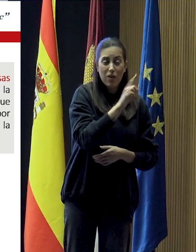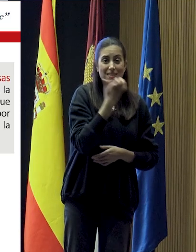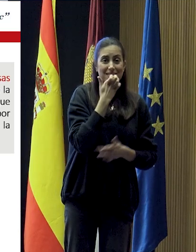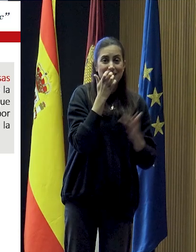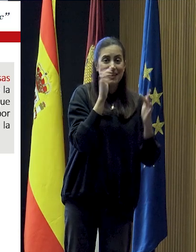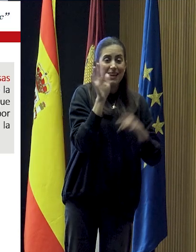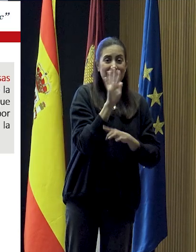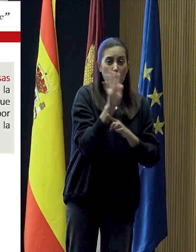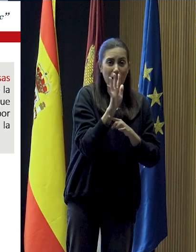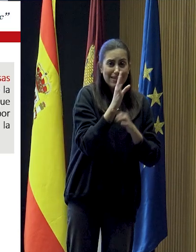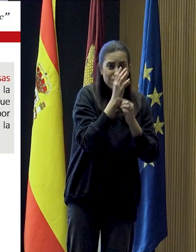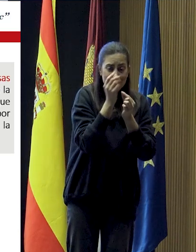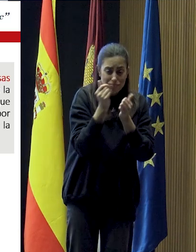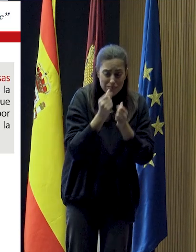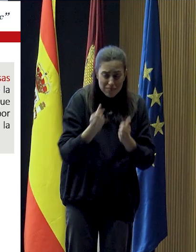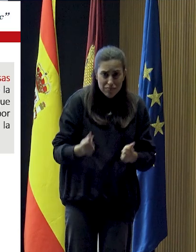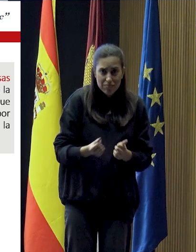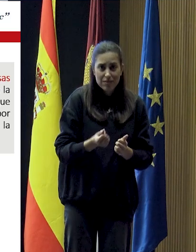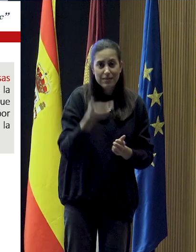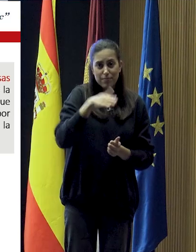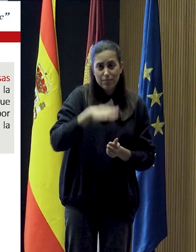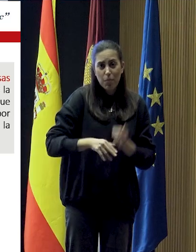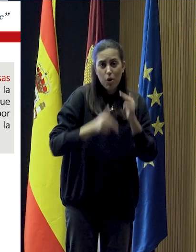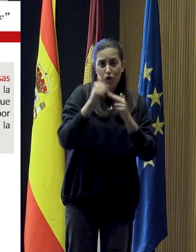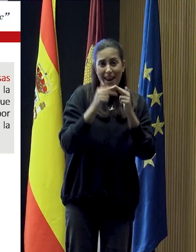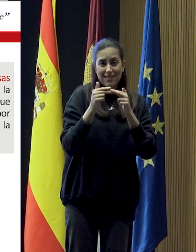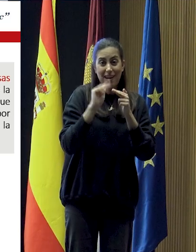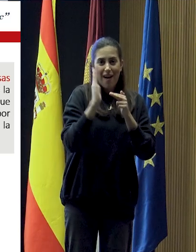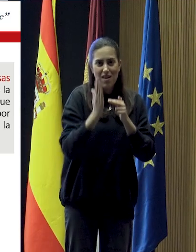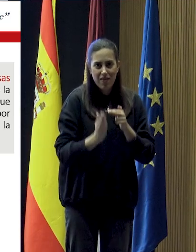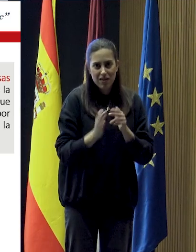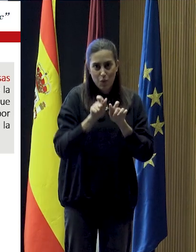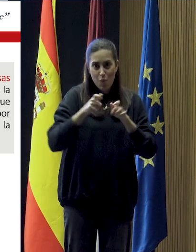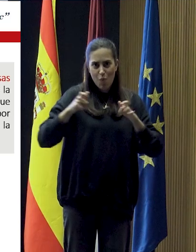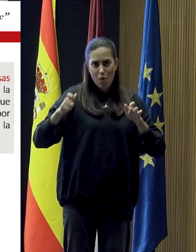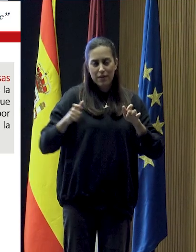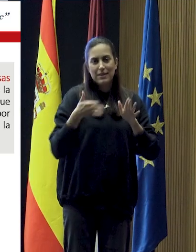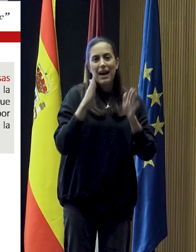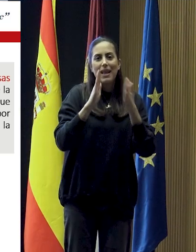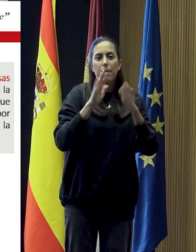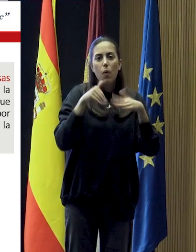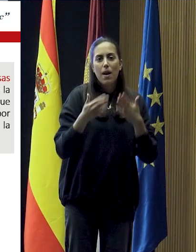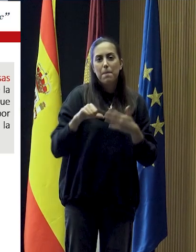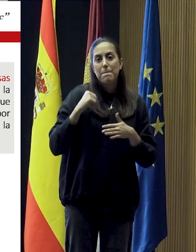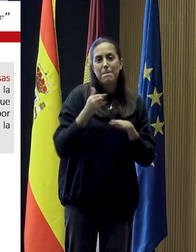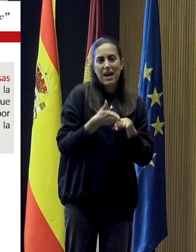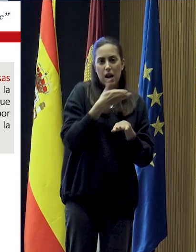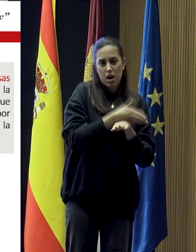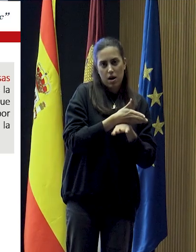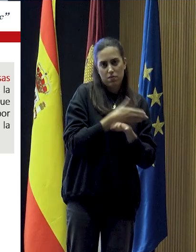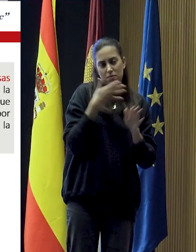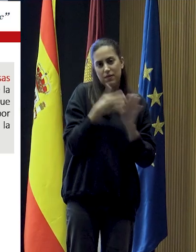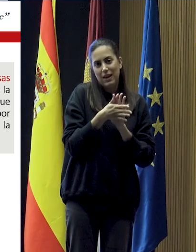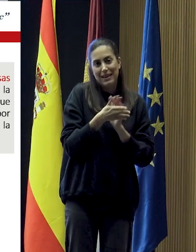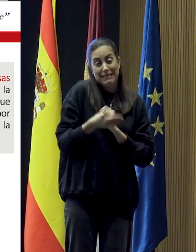neuronas, empiezo a tener acúmulo de proteínas aberrantes y estoy en esa etapa preclínica de la enfermedad de Alzheimer.